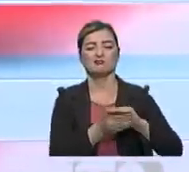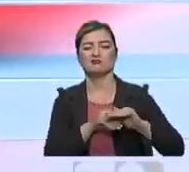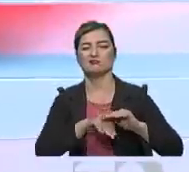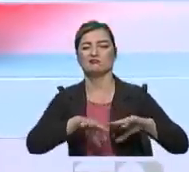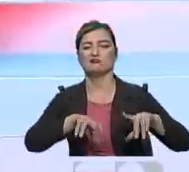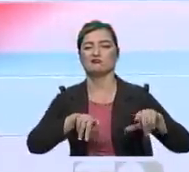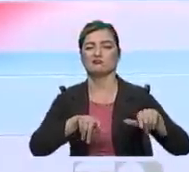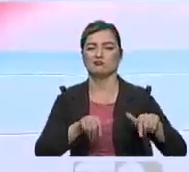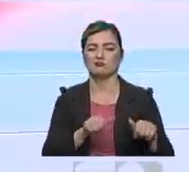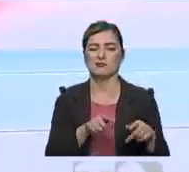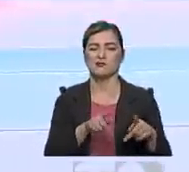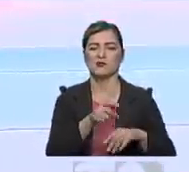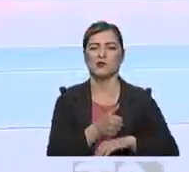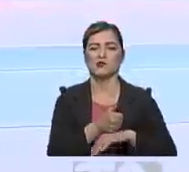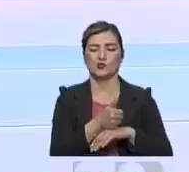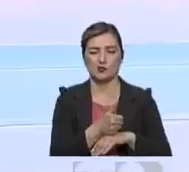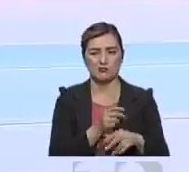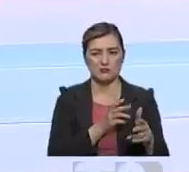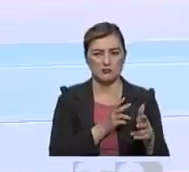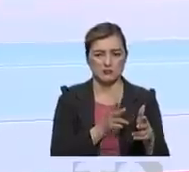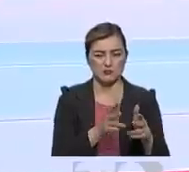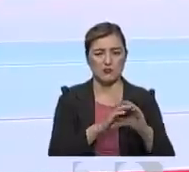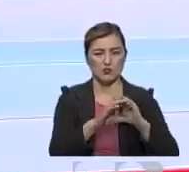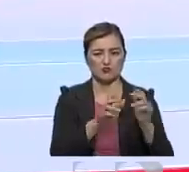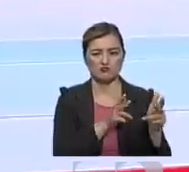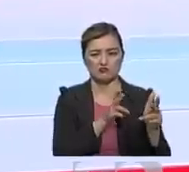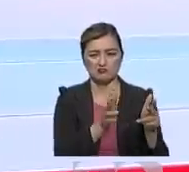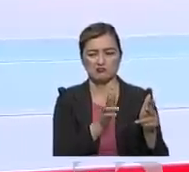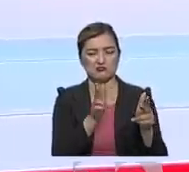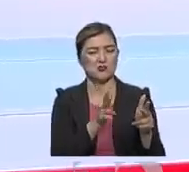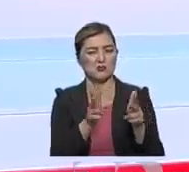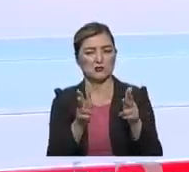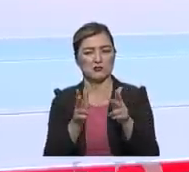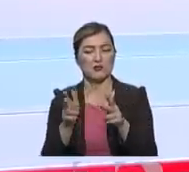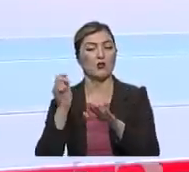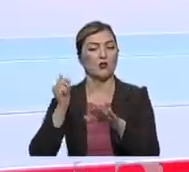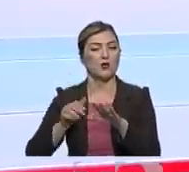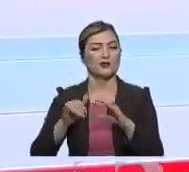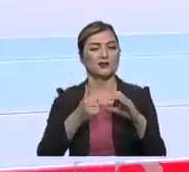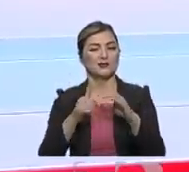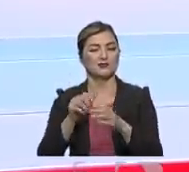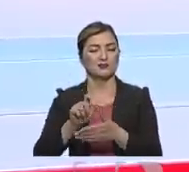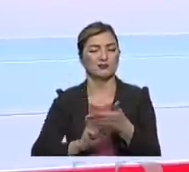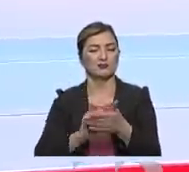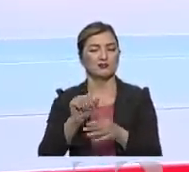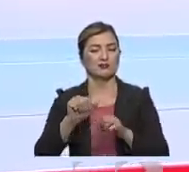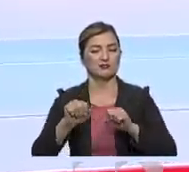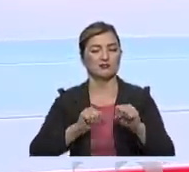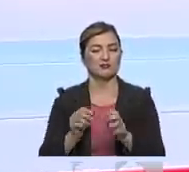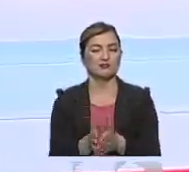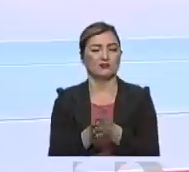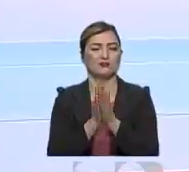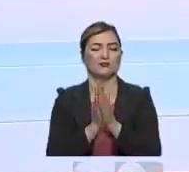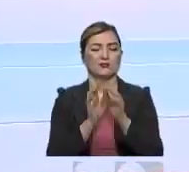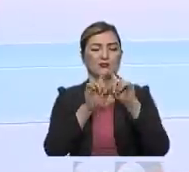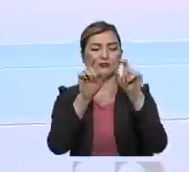cambio de rutas y frecuencias de transporte interprovincial. Mientras tanto, una jueza de Santa Elena admite a trámite un pedido de medidas cautelares de una